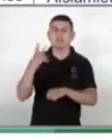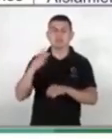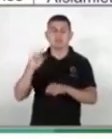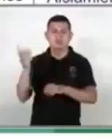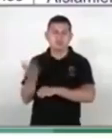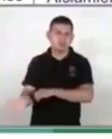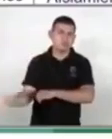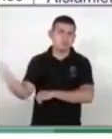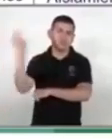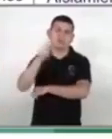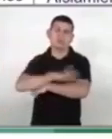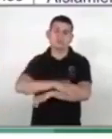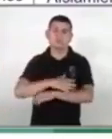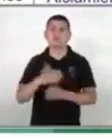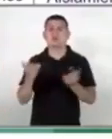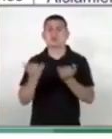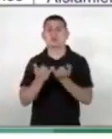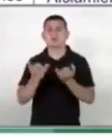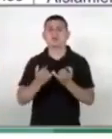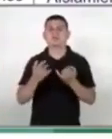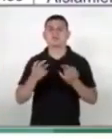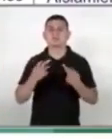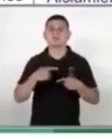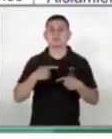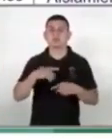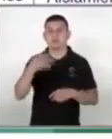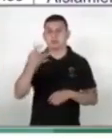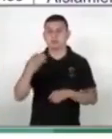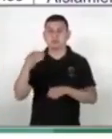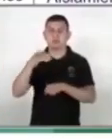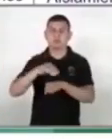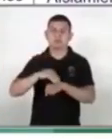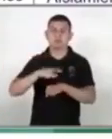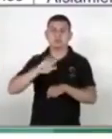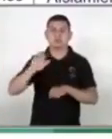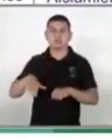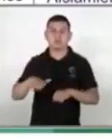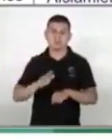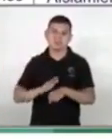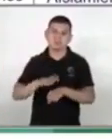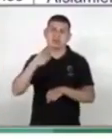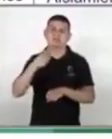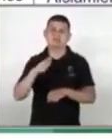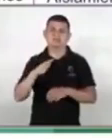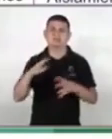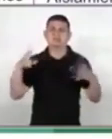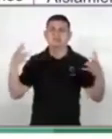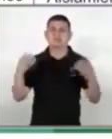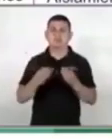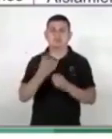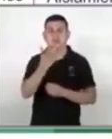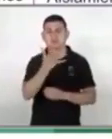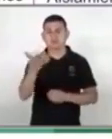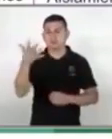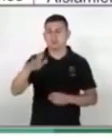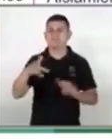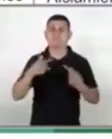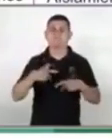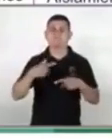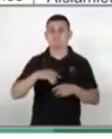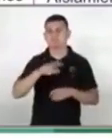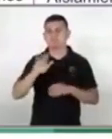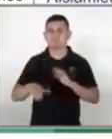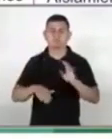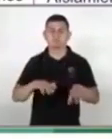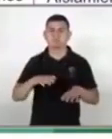manera, lamentamos el incremento de 14 defunciones que se suman al gran total, dando 510 acumuladas